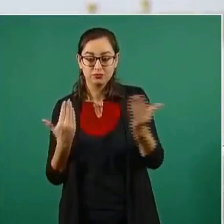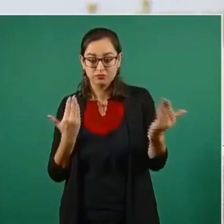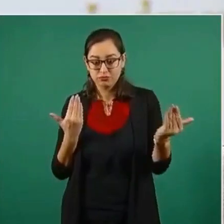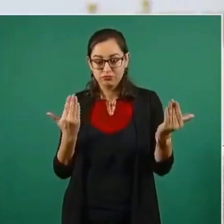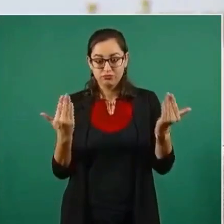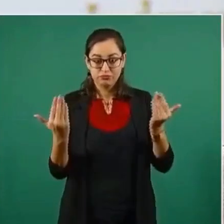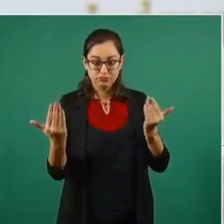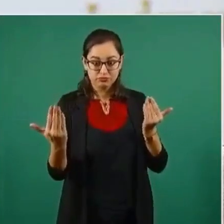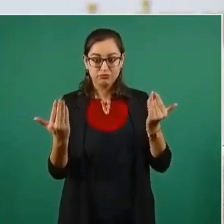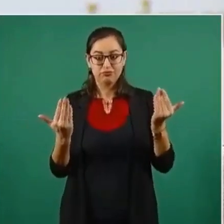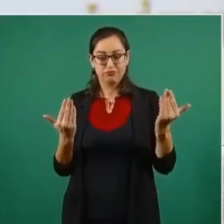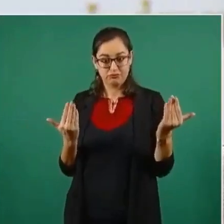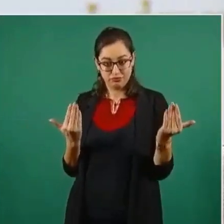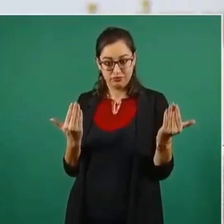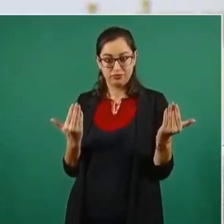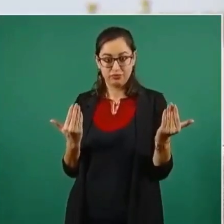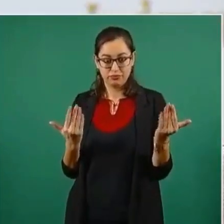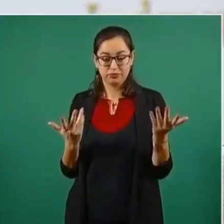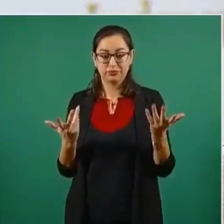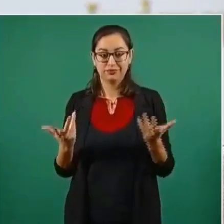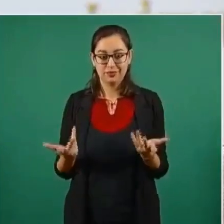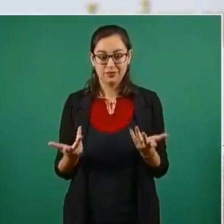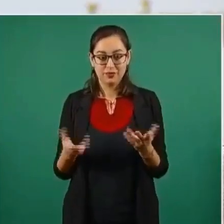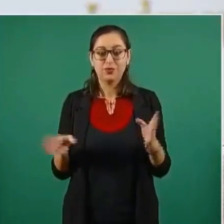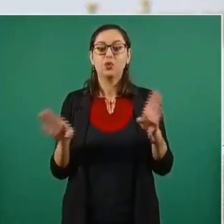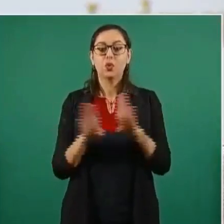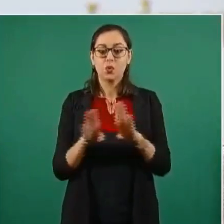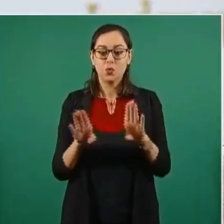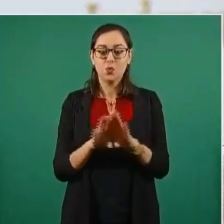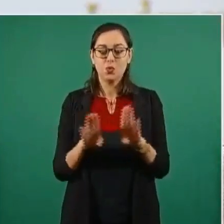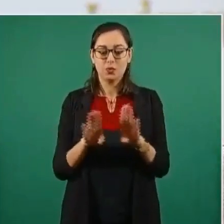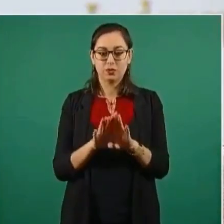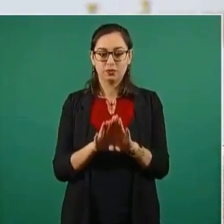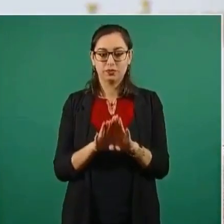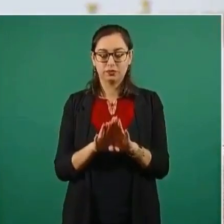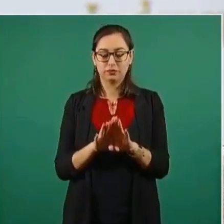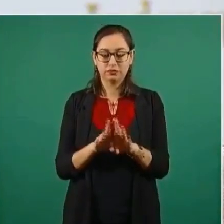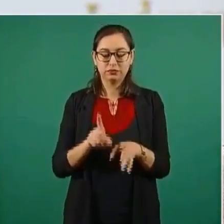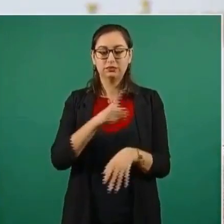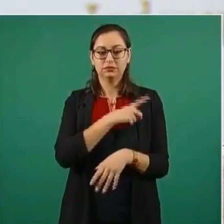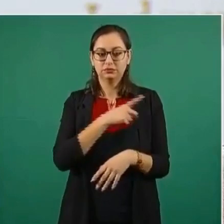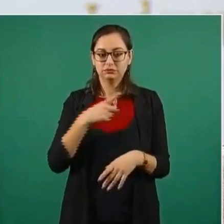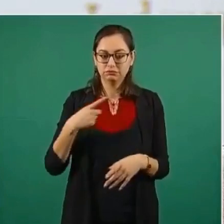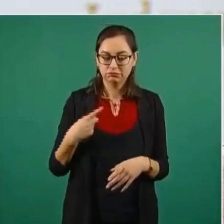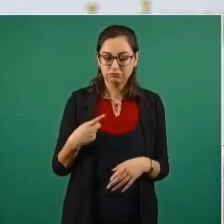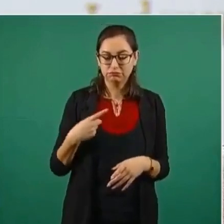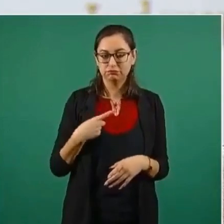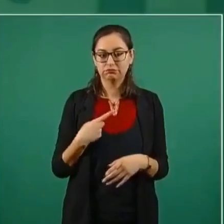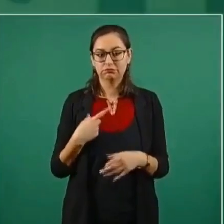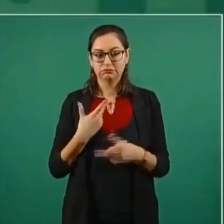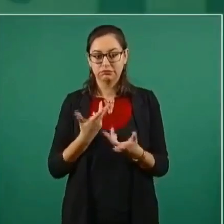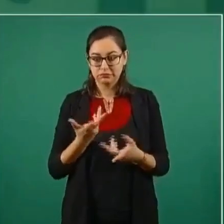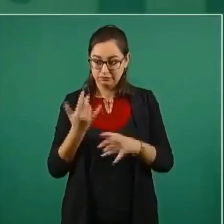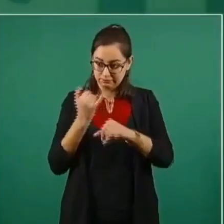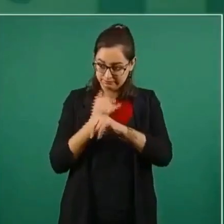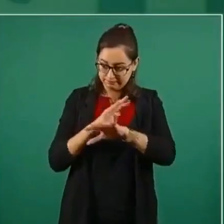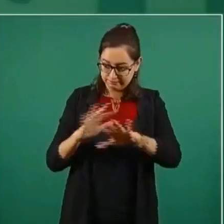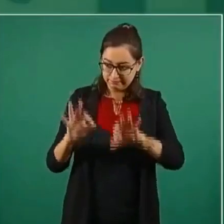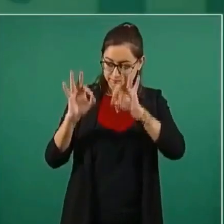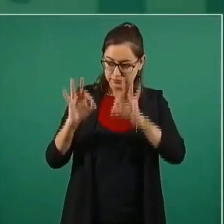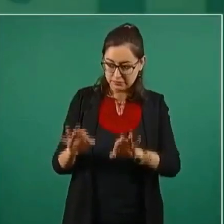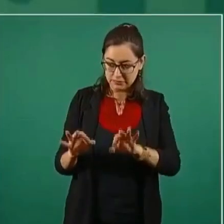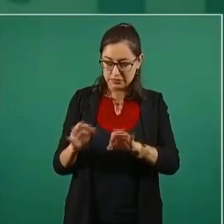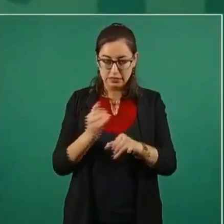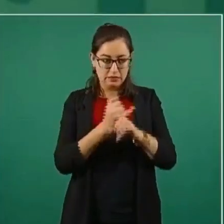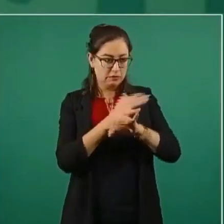¿Cuál es el modelo a seguir? ¿Cómo se informa?